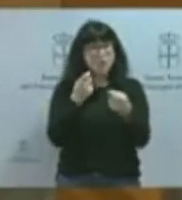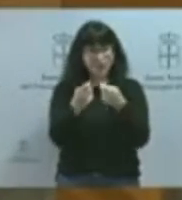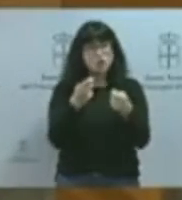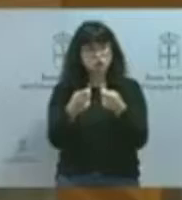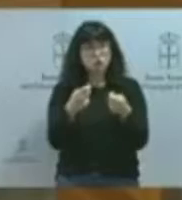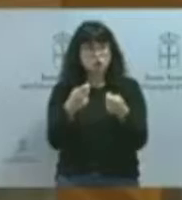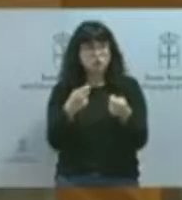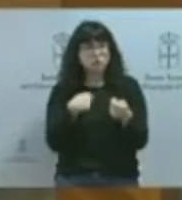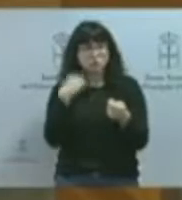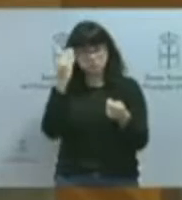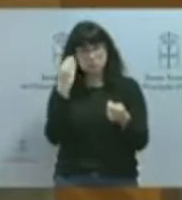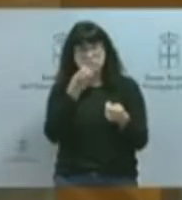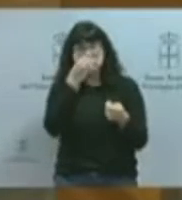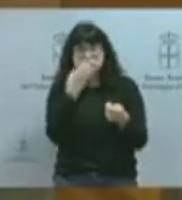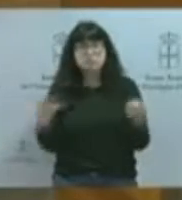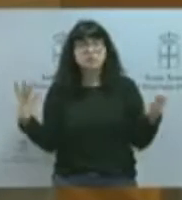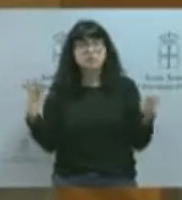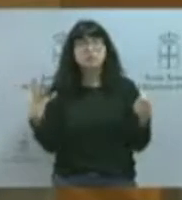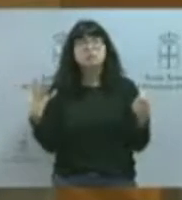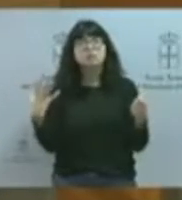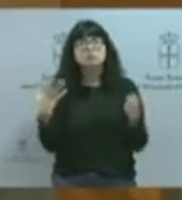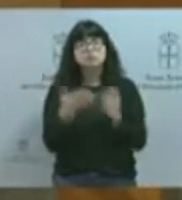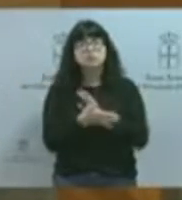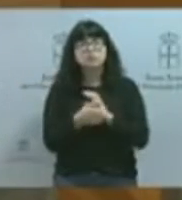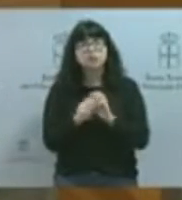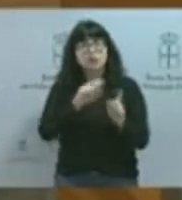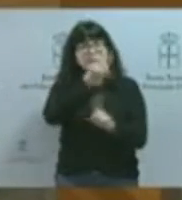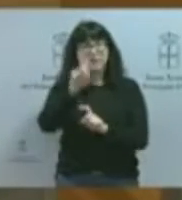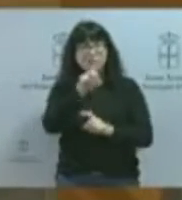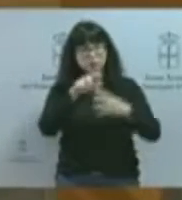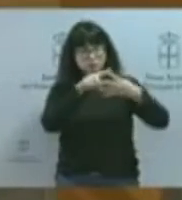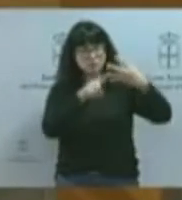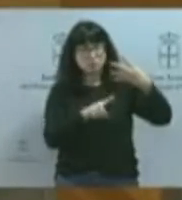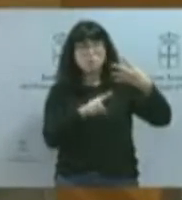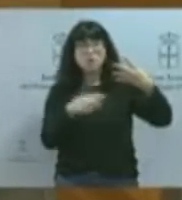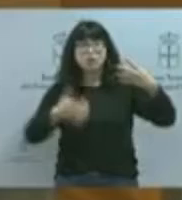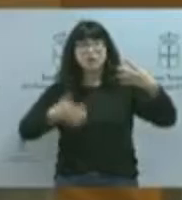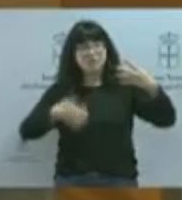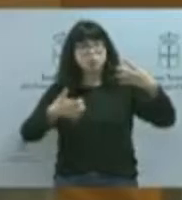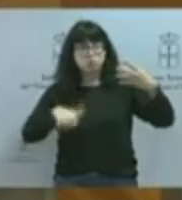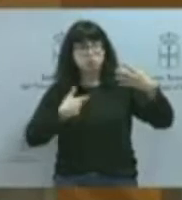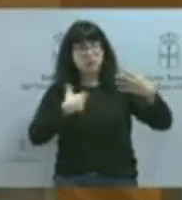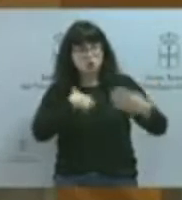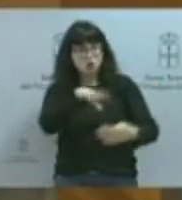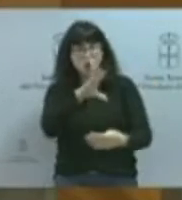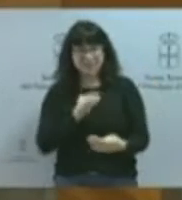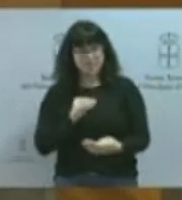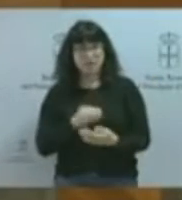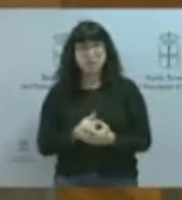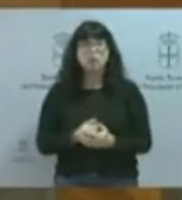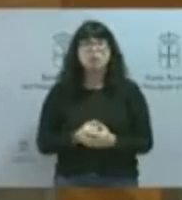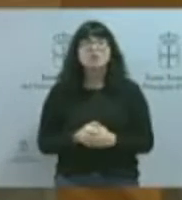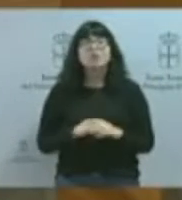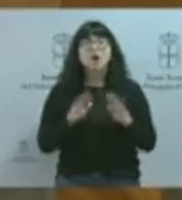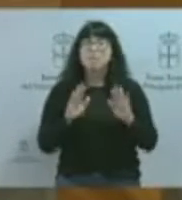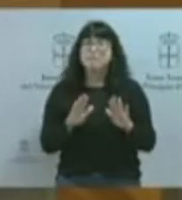las 4 preguntas que han sido sobre materia industrial, e insisto, lo entiendo que sea así. Tiene que tener también otro sentido, señora Gil, tiene que tener el